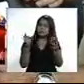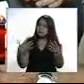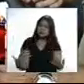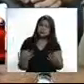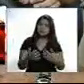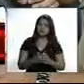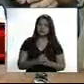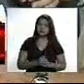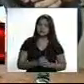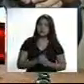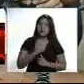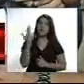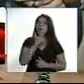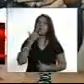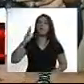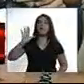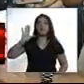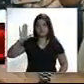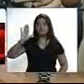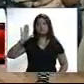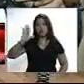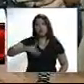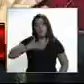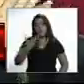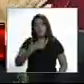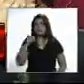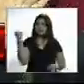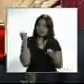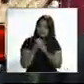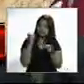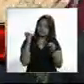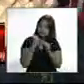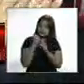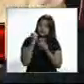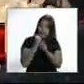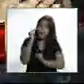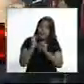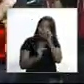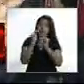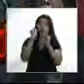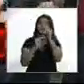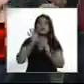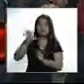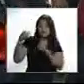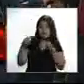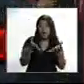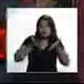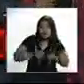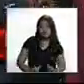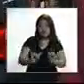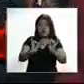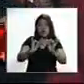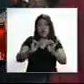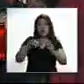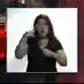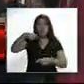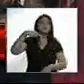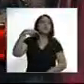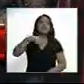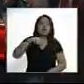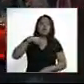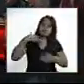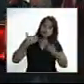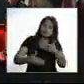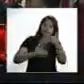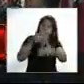con un compromiso de poder labrar una patria para sus hijos y para los hijos de sus hijos. Eso